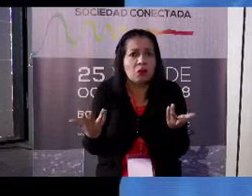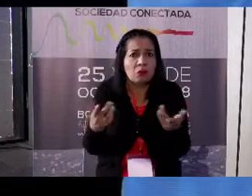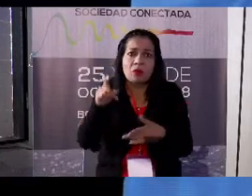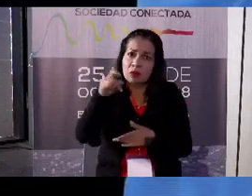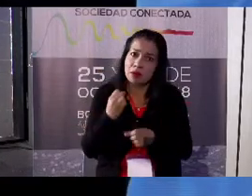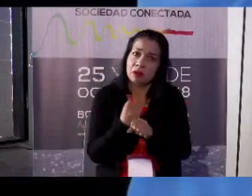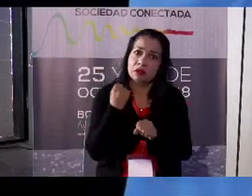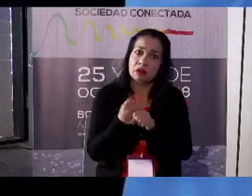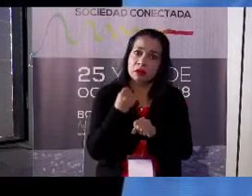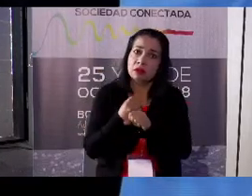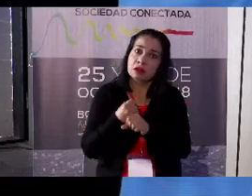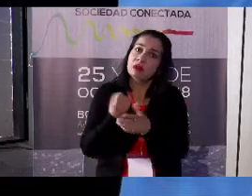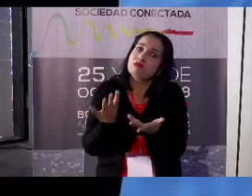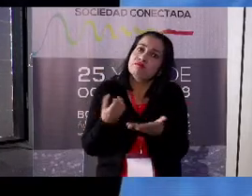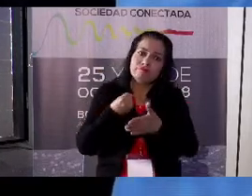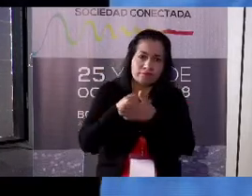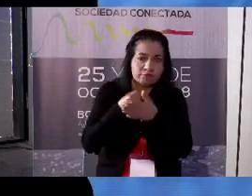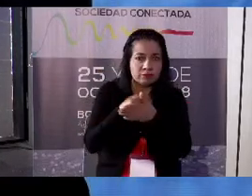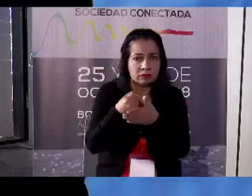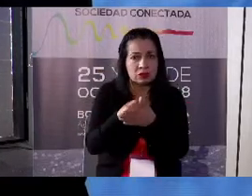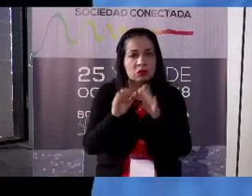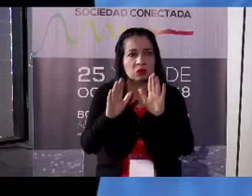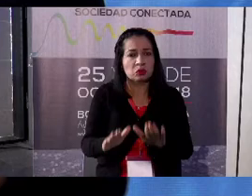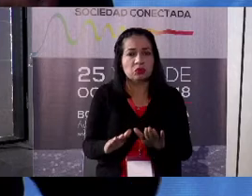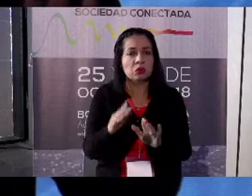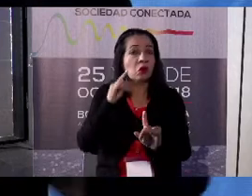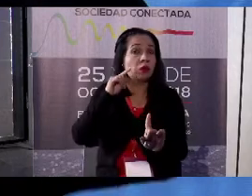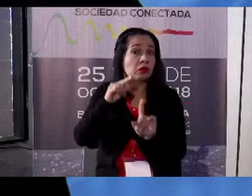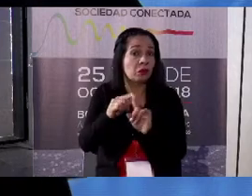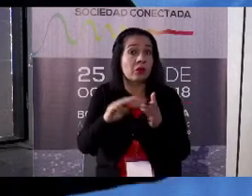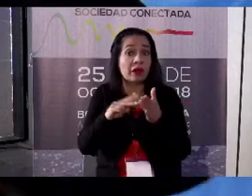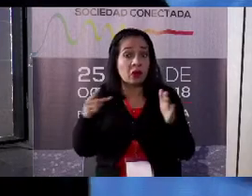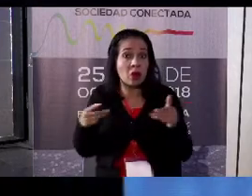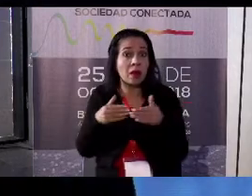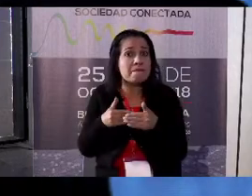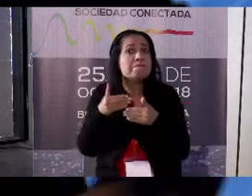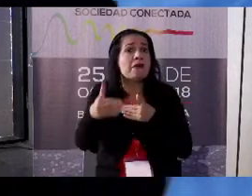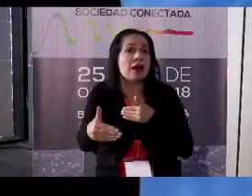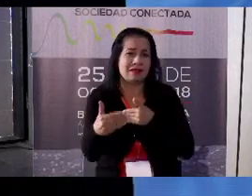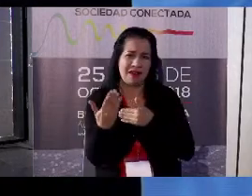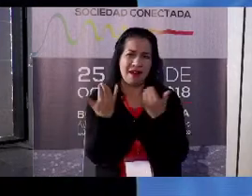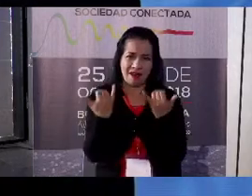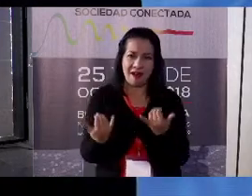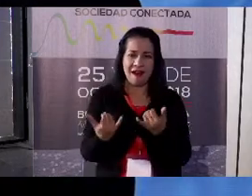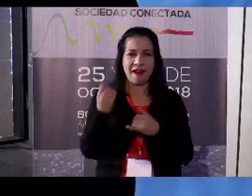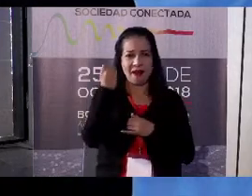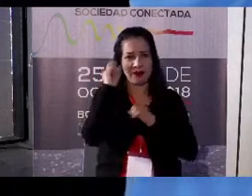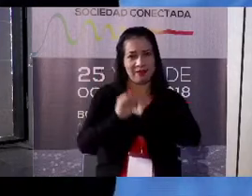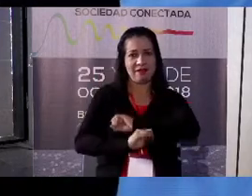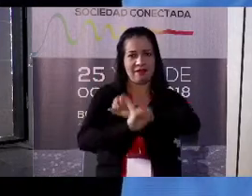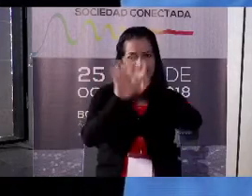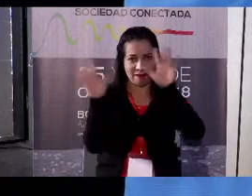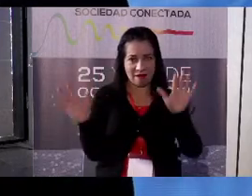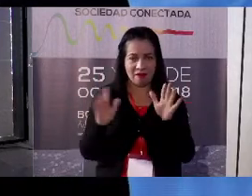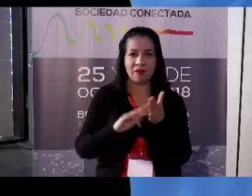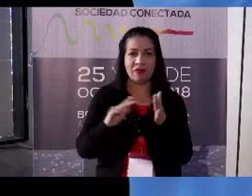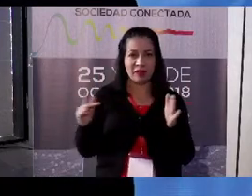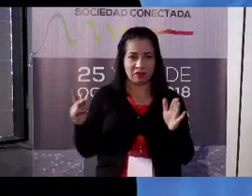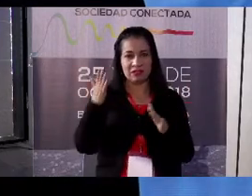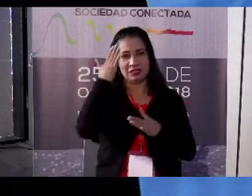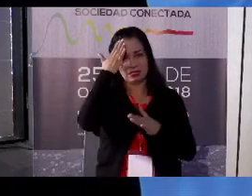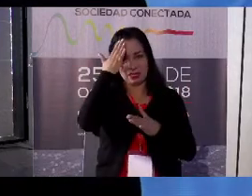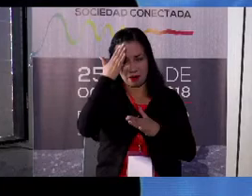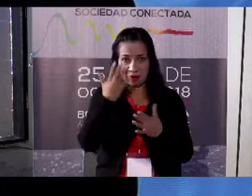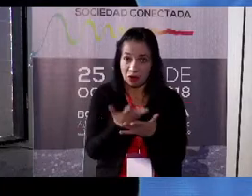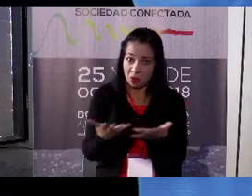trabajar más allá de las tecnologías las tecnologías estamos clarísimos ya que esto no lo detiene nada o